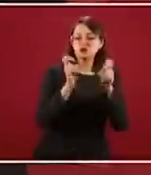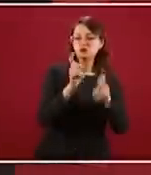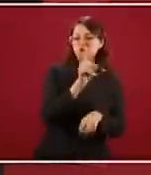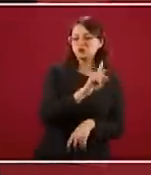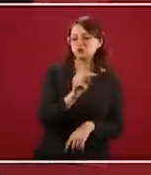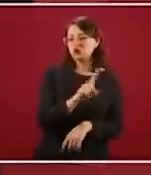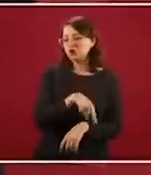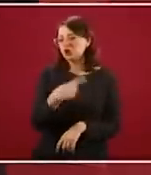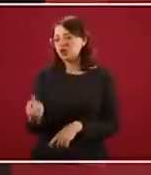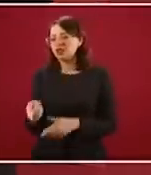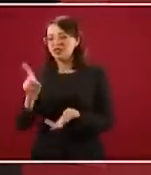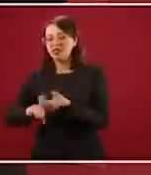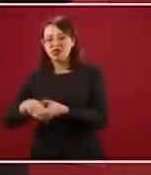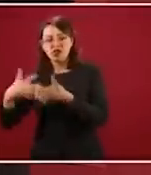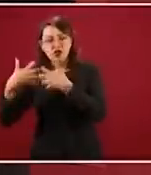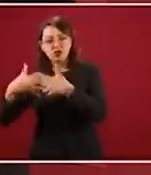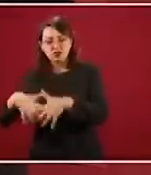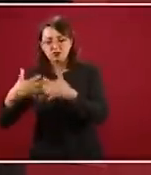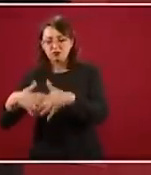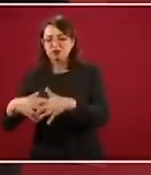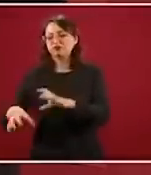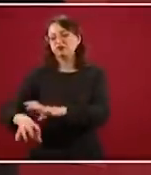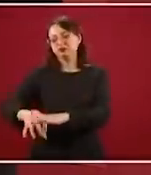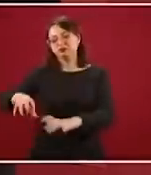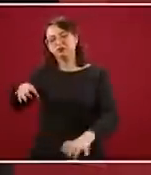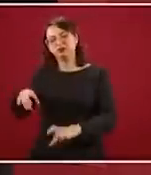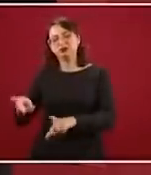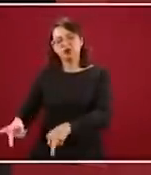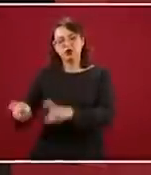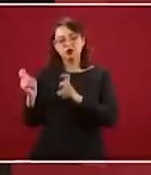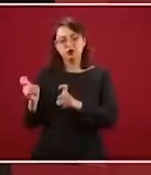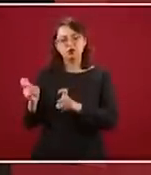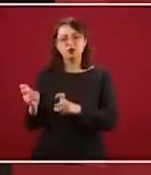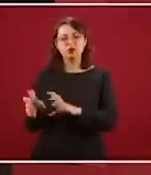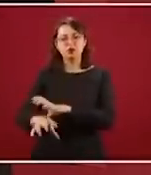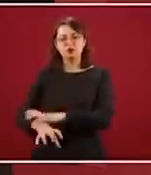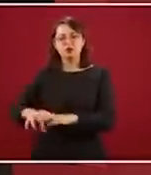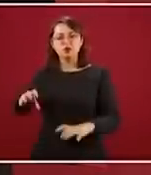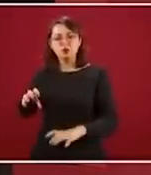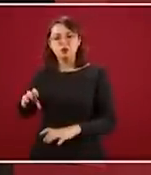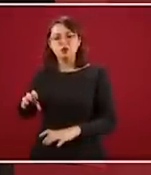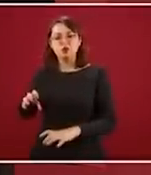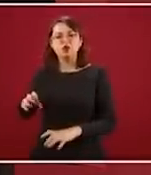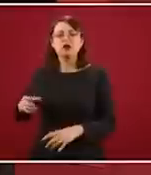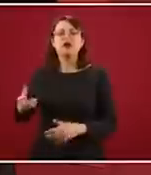que al momento que las quitan de la plataforma,